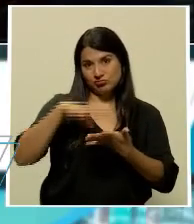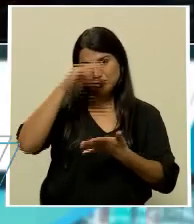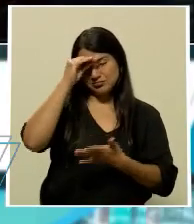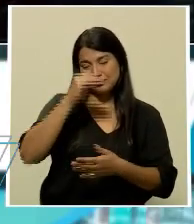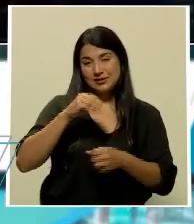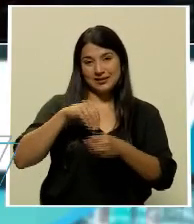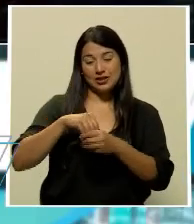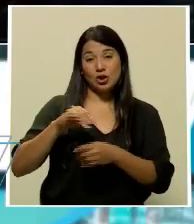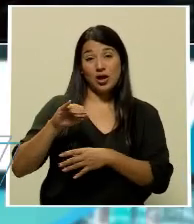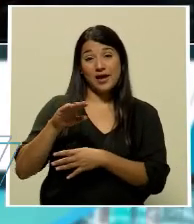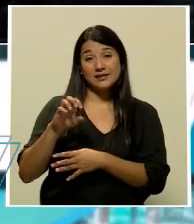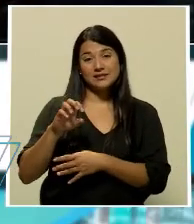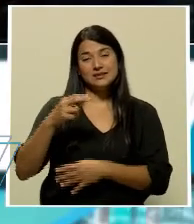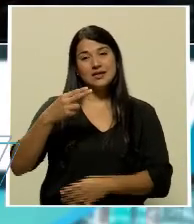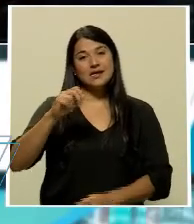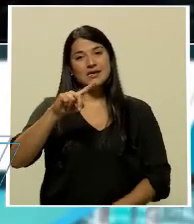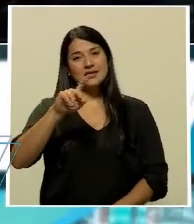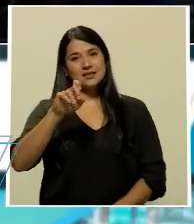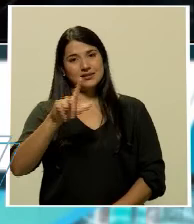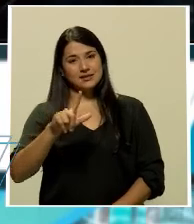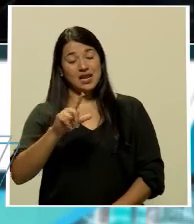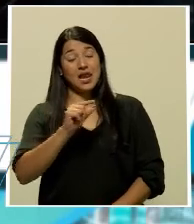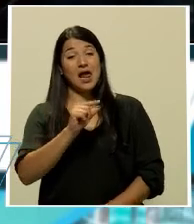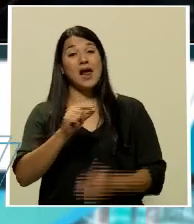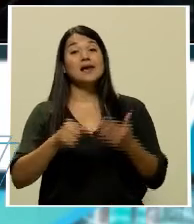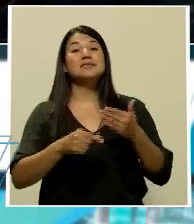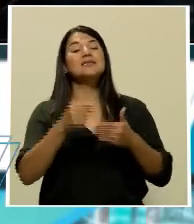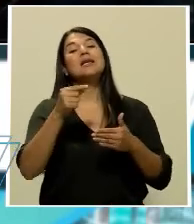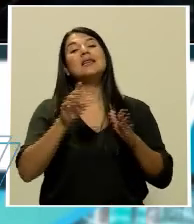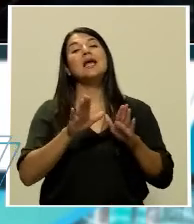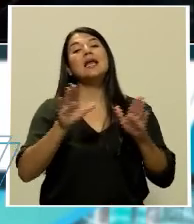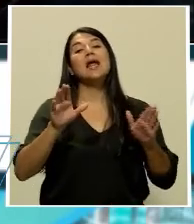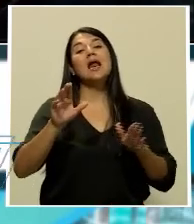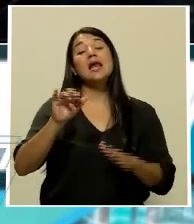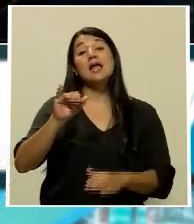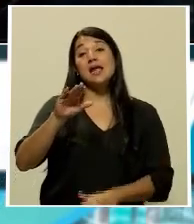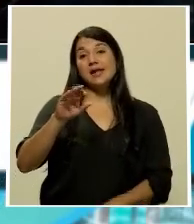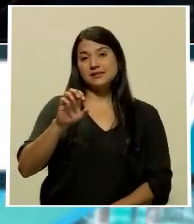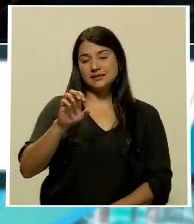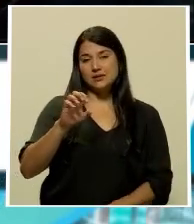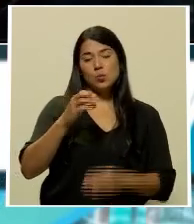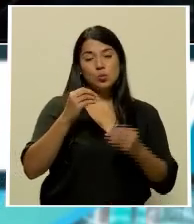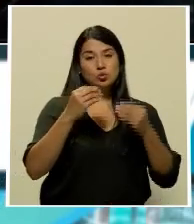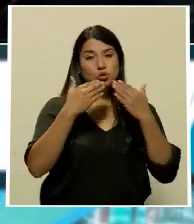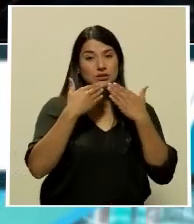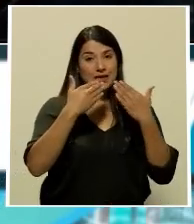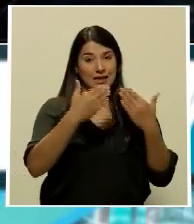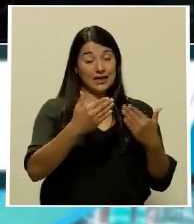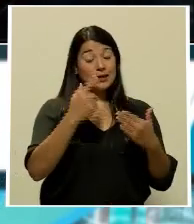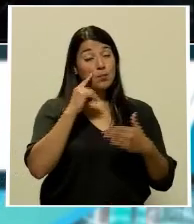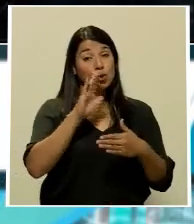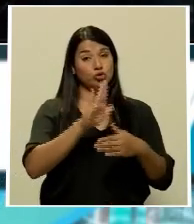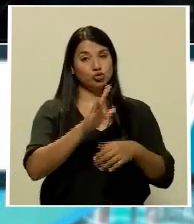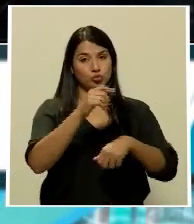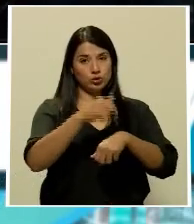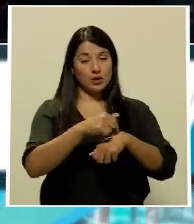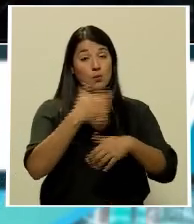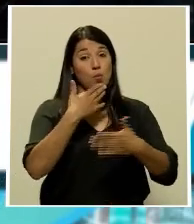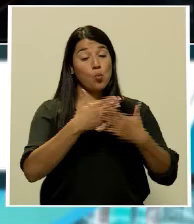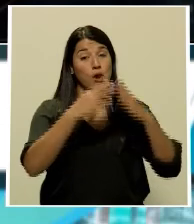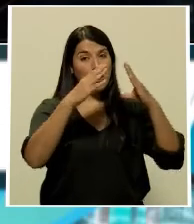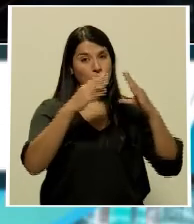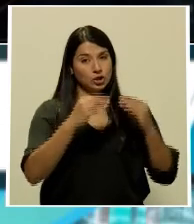instituto. Doña Geisel Cepeda, gerenta general del ICE, muchísimas gracias por su tiempo,